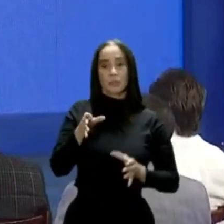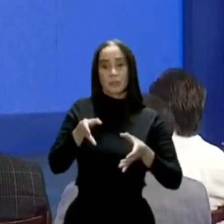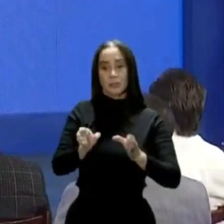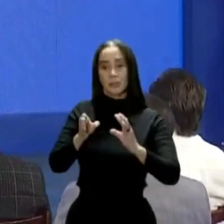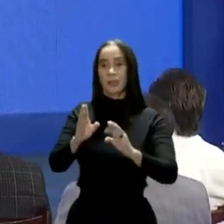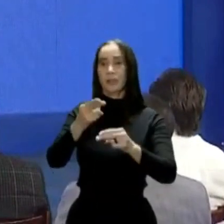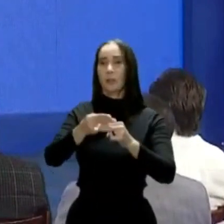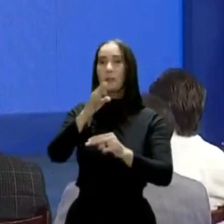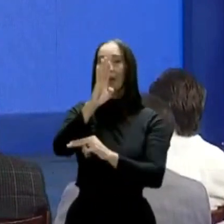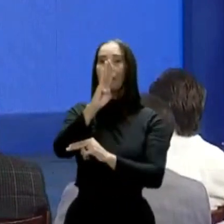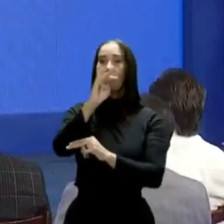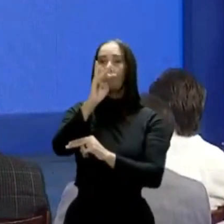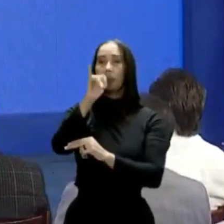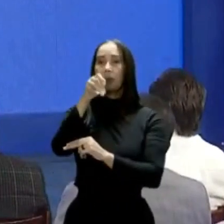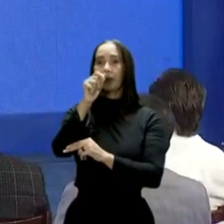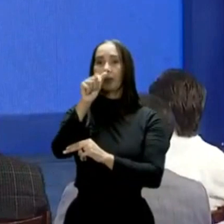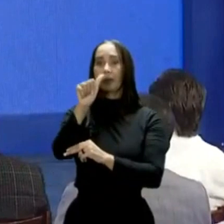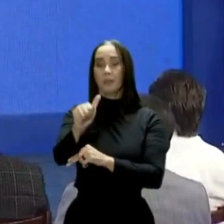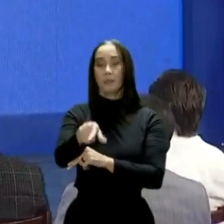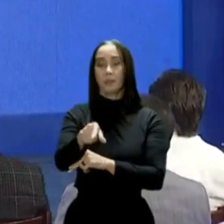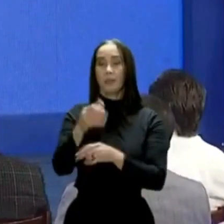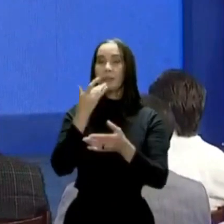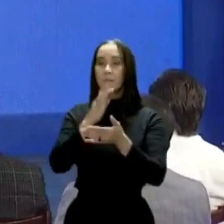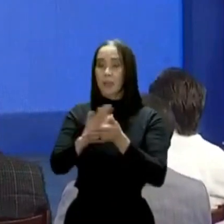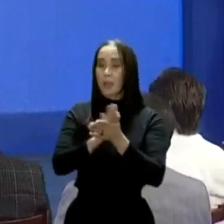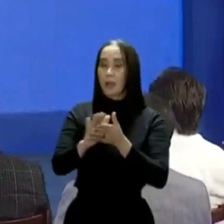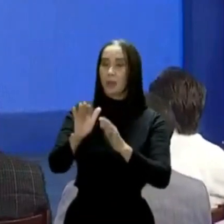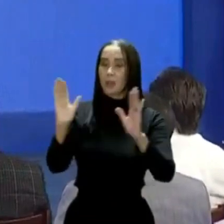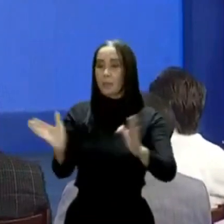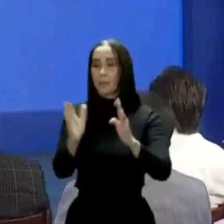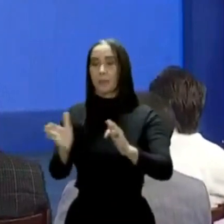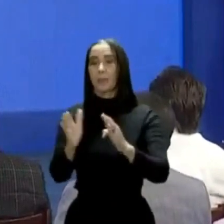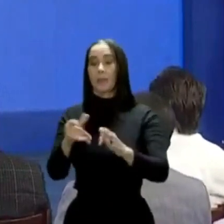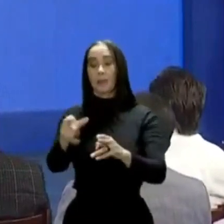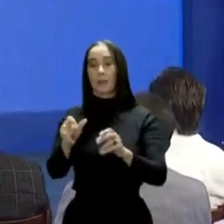Vigía, además de habilitar todo el canal, también pretendemos